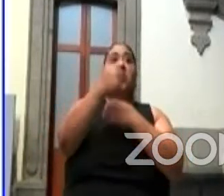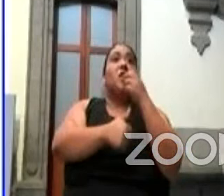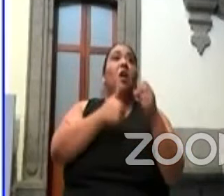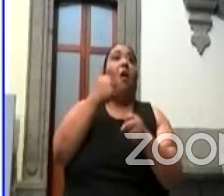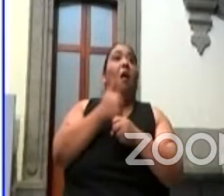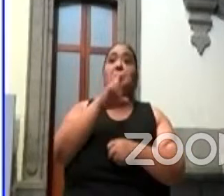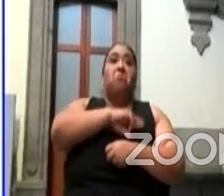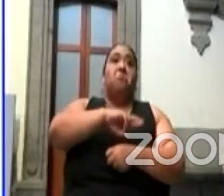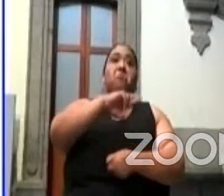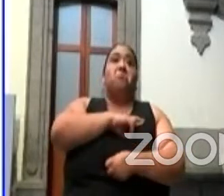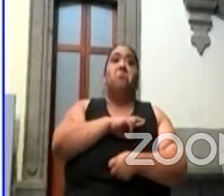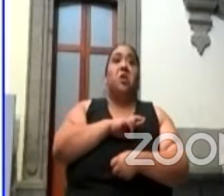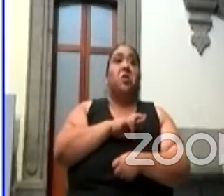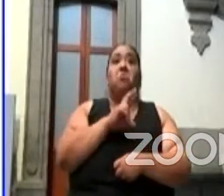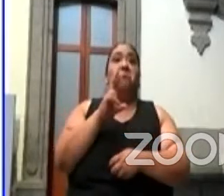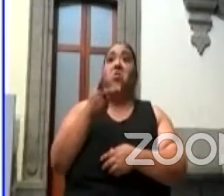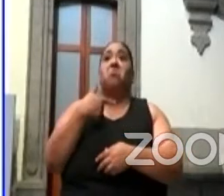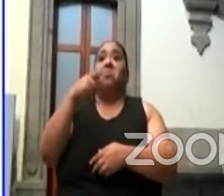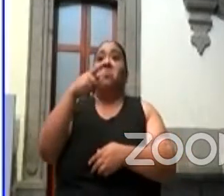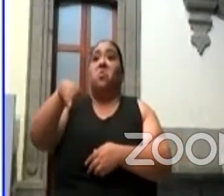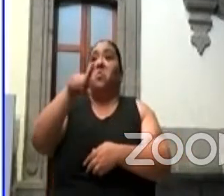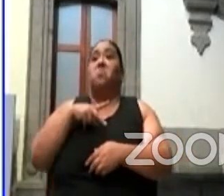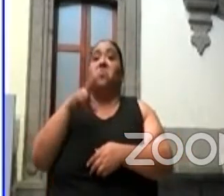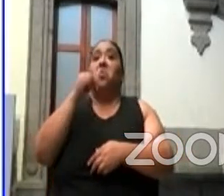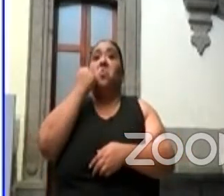sin rentarlo, simplemente no lo quería. Es también